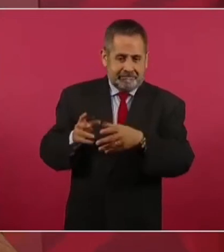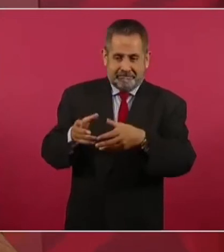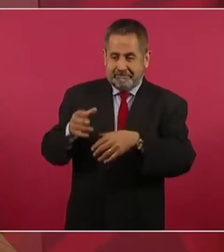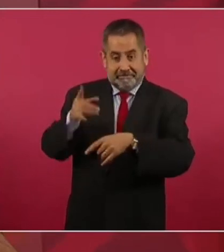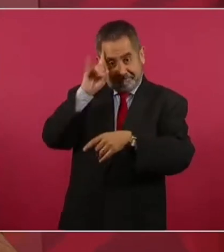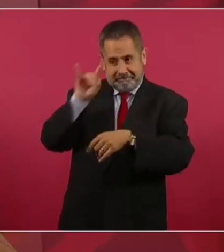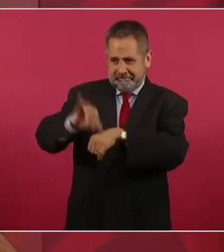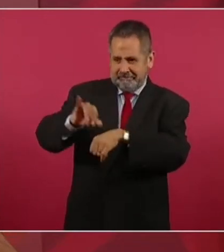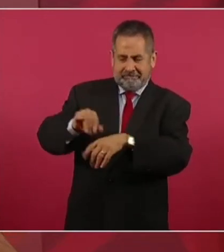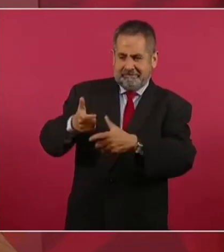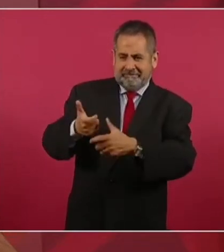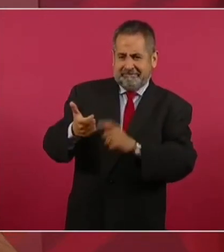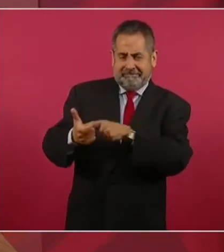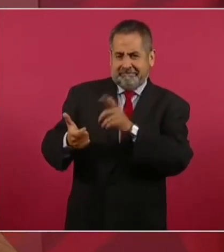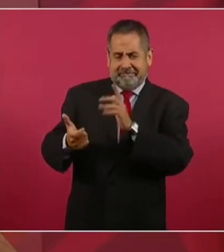diablo.